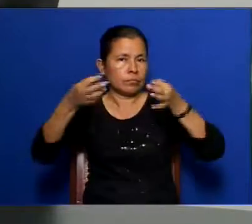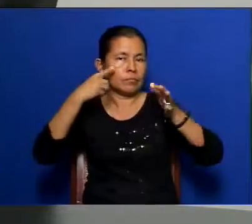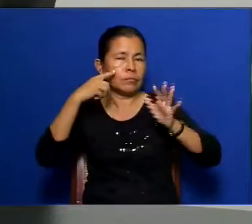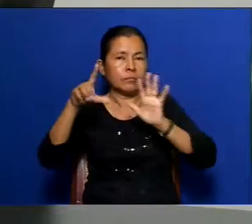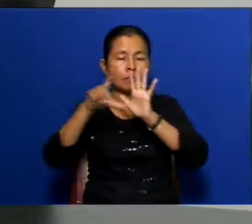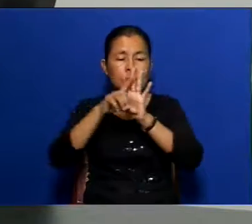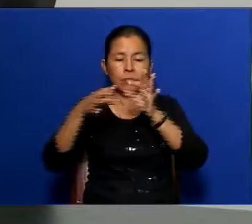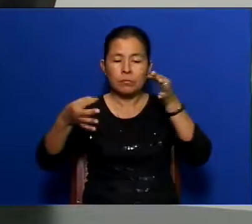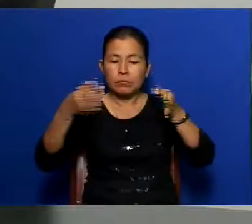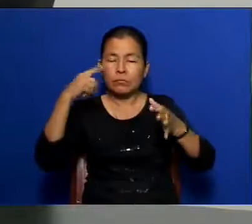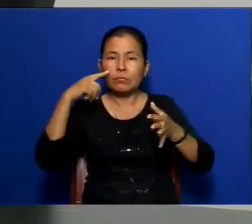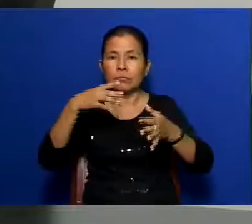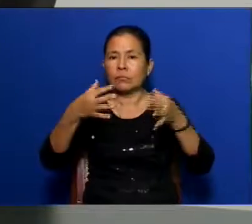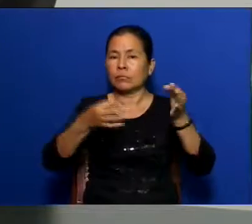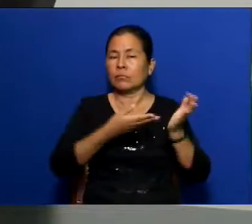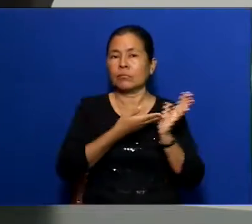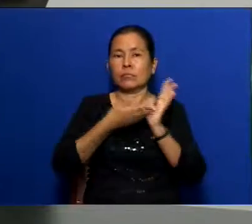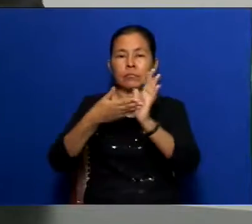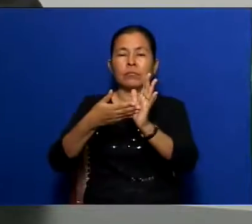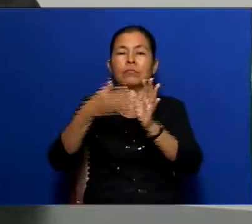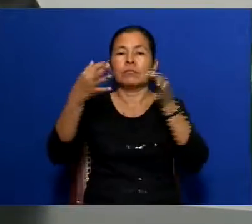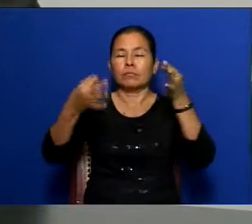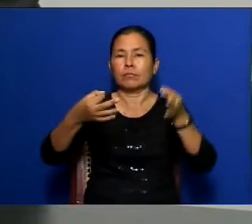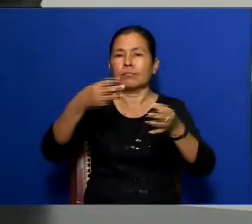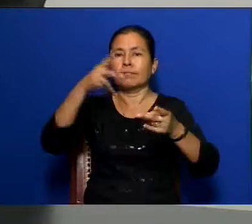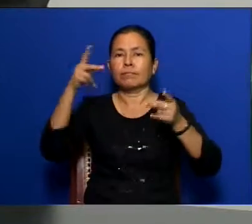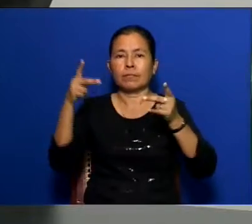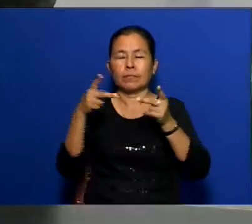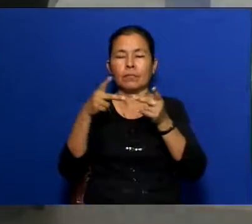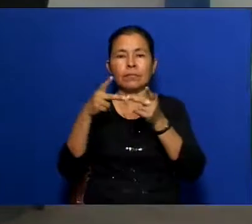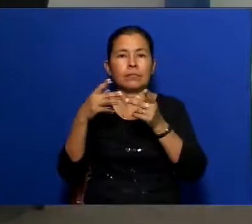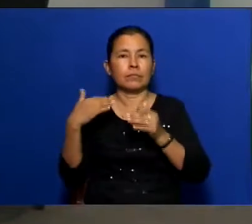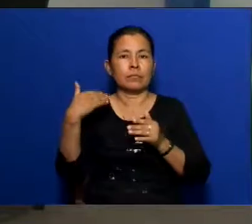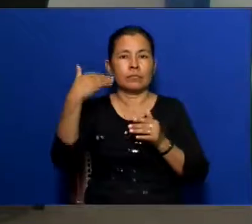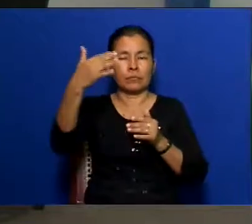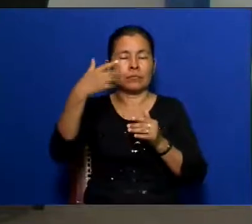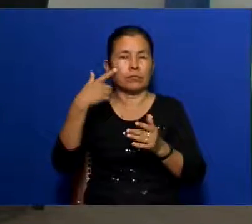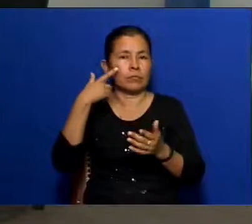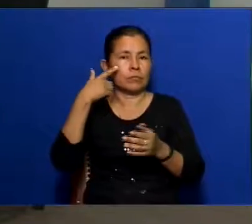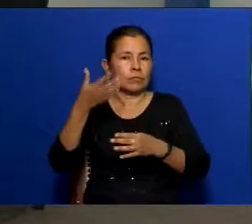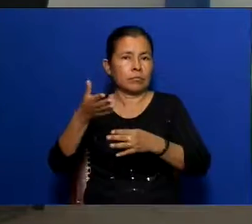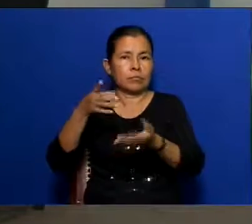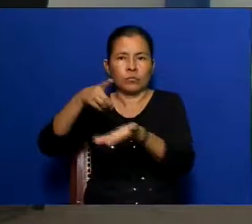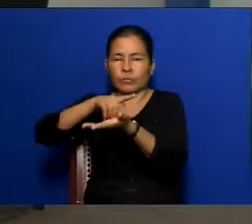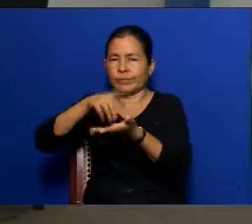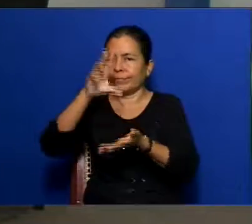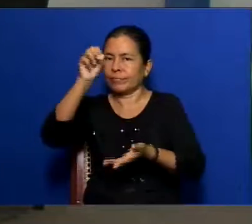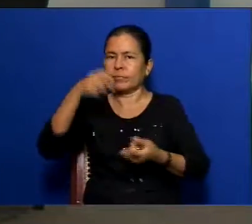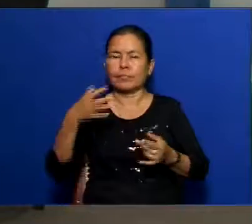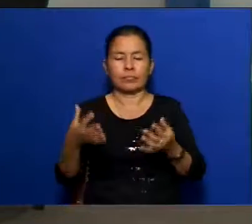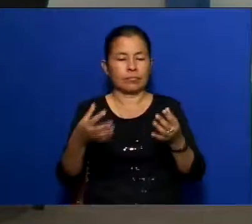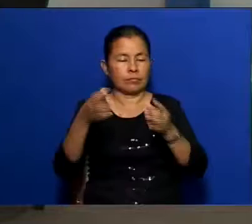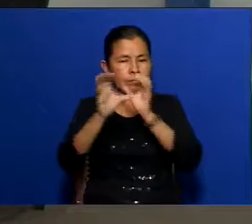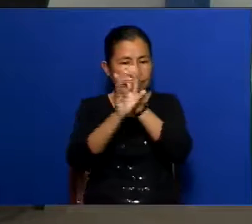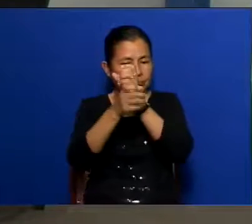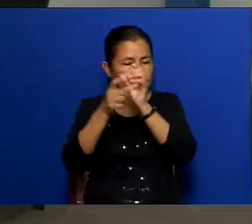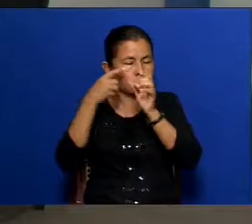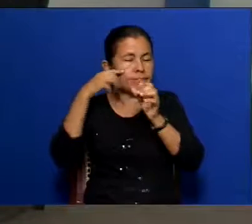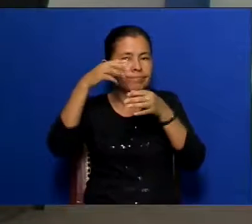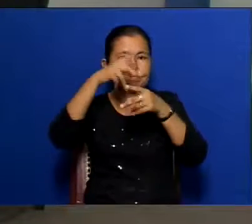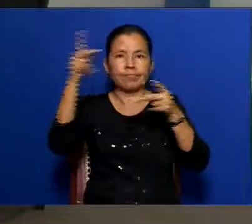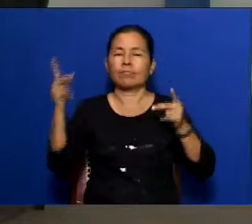pueda impartir con certeza, debe de estar más allá de la duda, que aquellos resultados no estén sujetos a